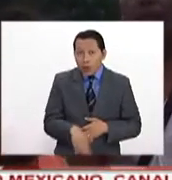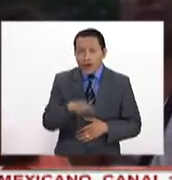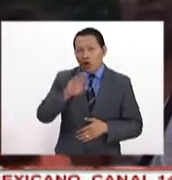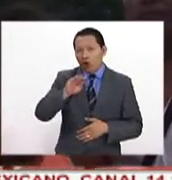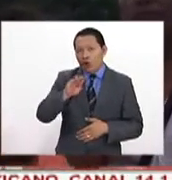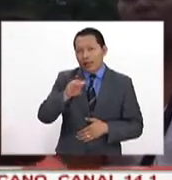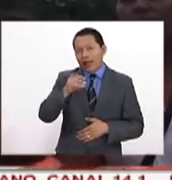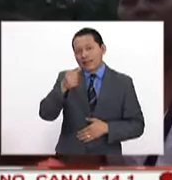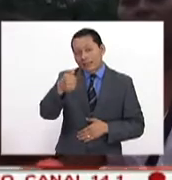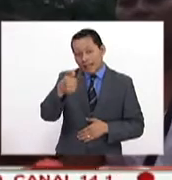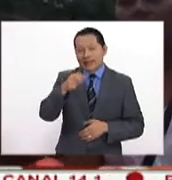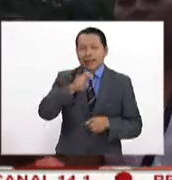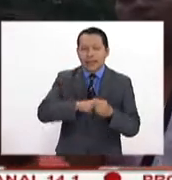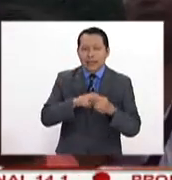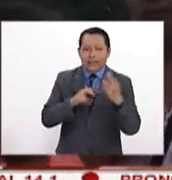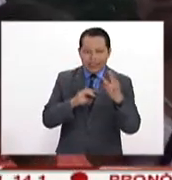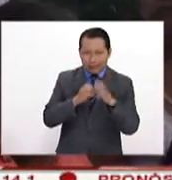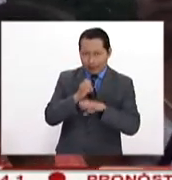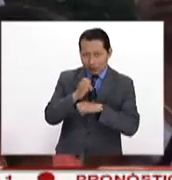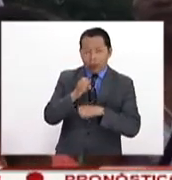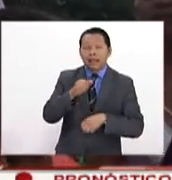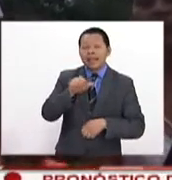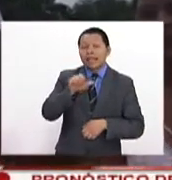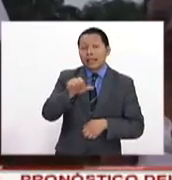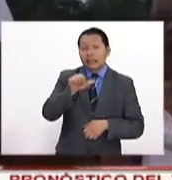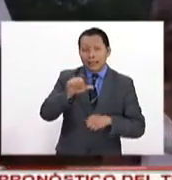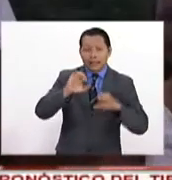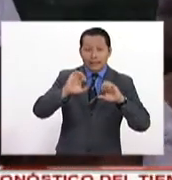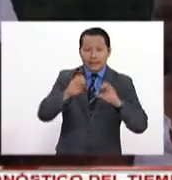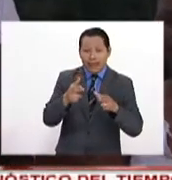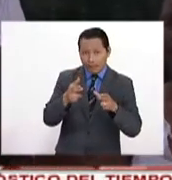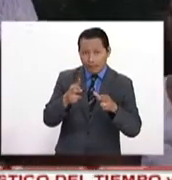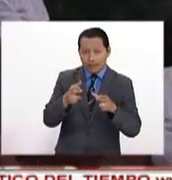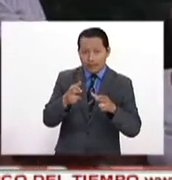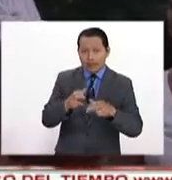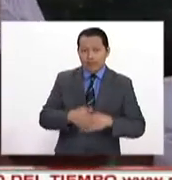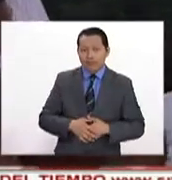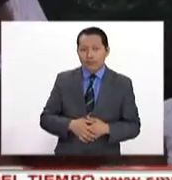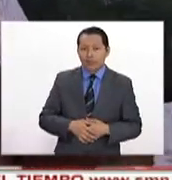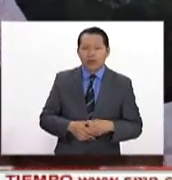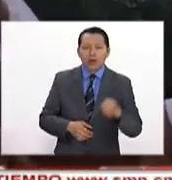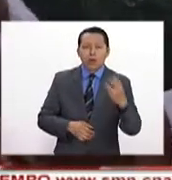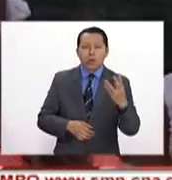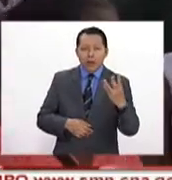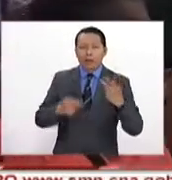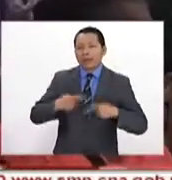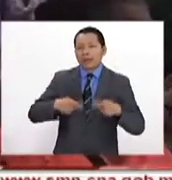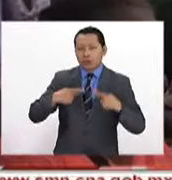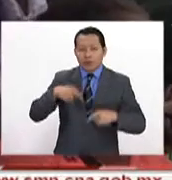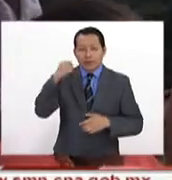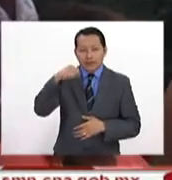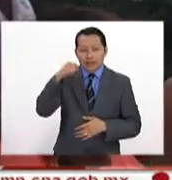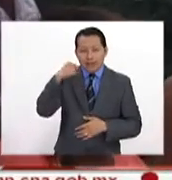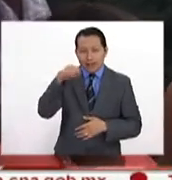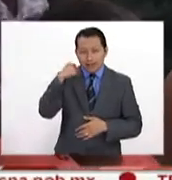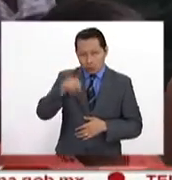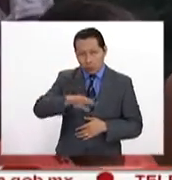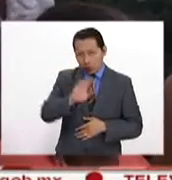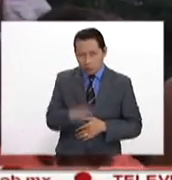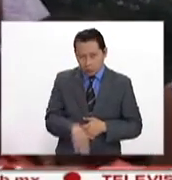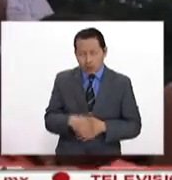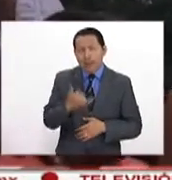3 entidades. 16 personas en Chiapas, 4 personas en Tabasco